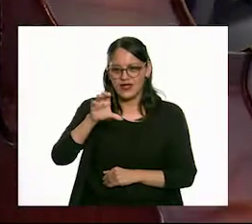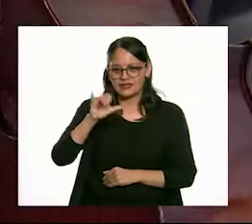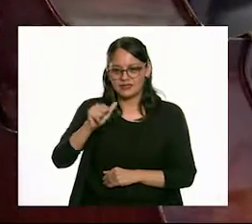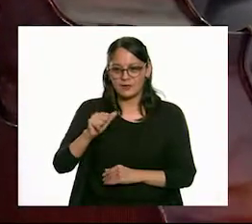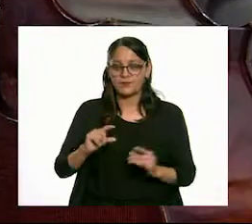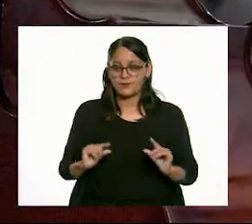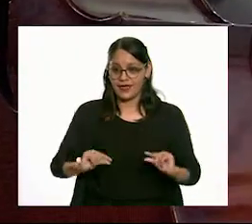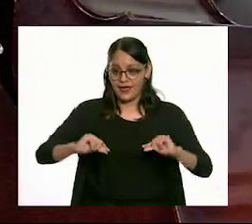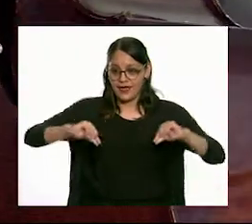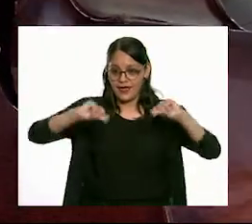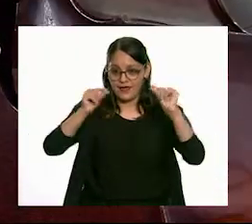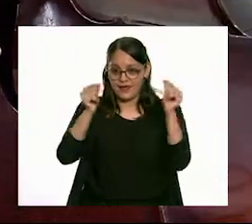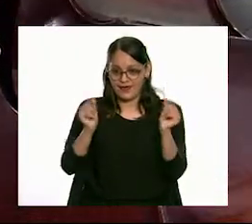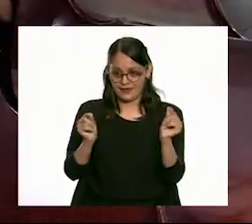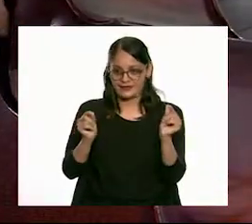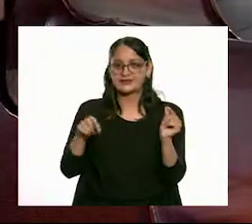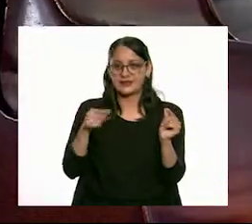Fs